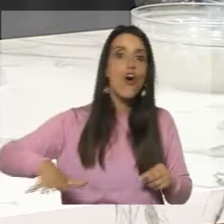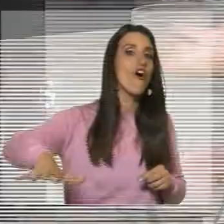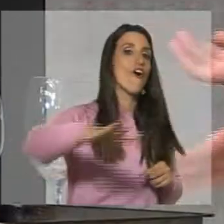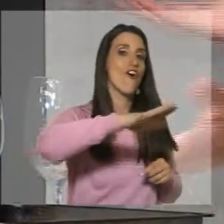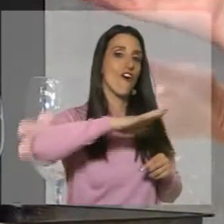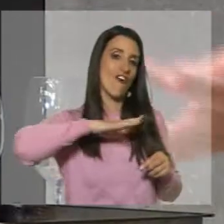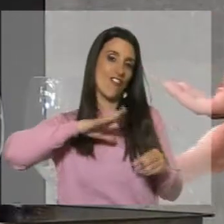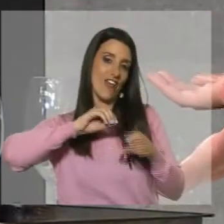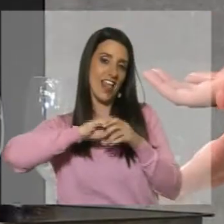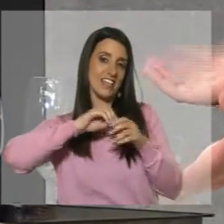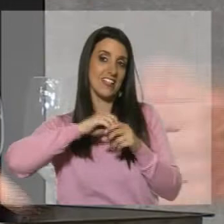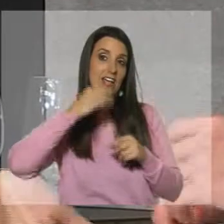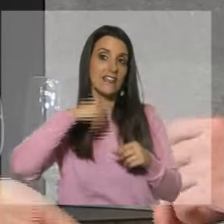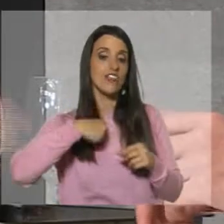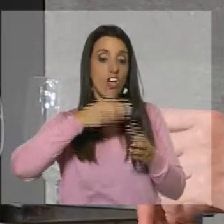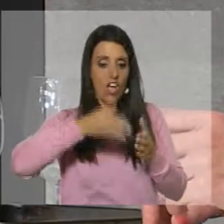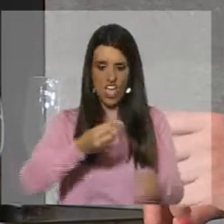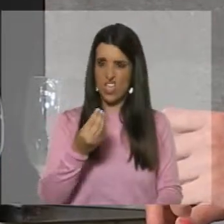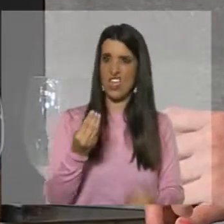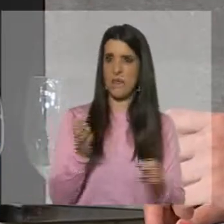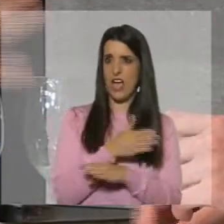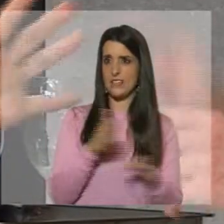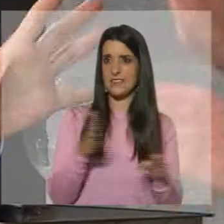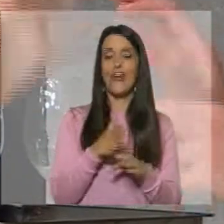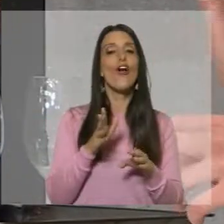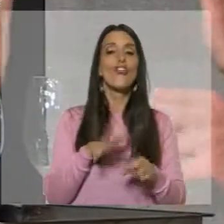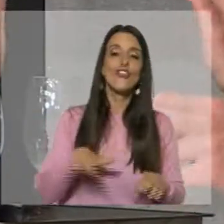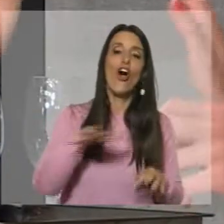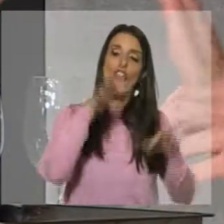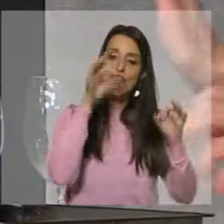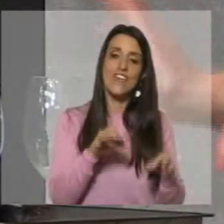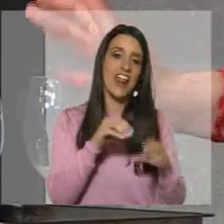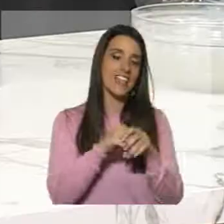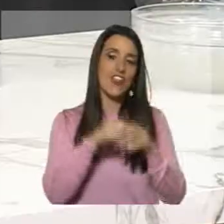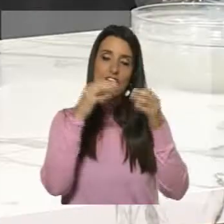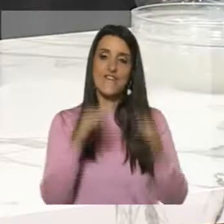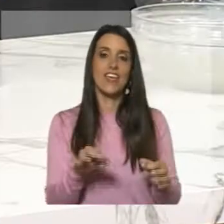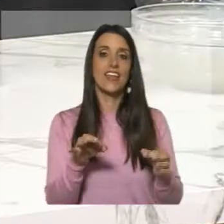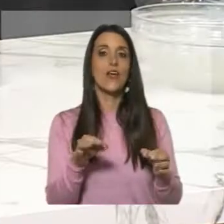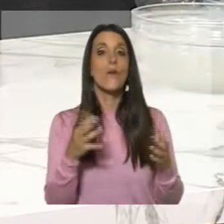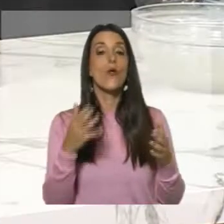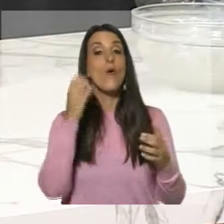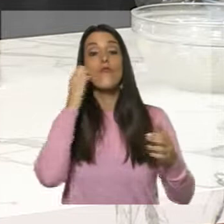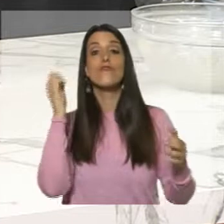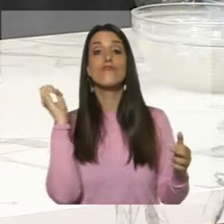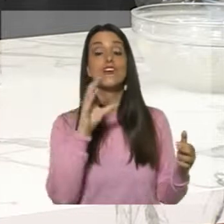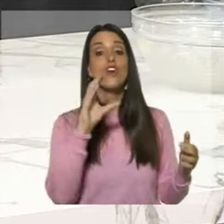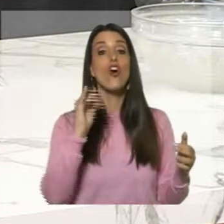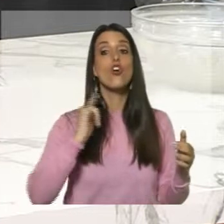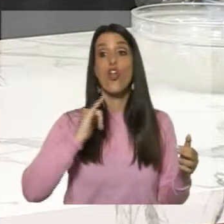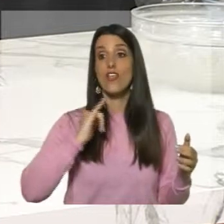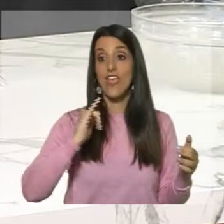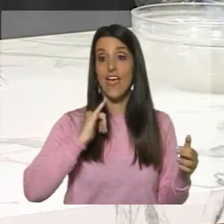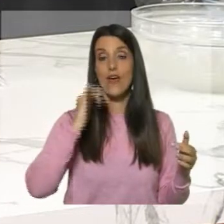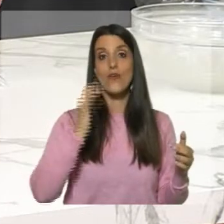relleno ahí en el centro y después que nos toca, no. Acá que todos comamos bien, todos, repartido. Sí, para todos. Para claro. todos. Un beso grande para Colonia del Sacramento